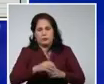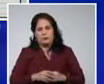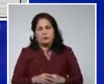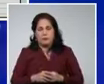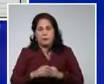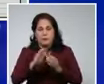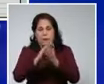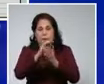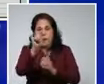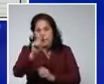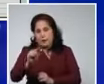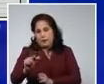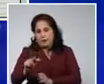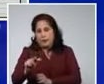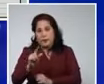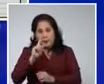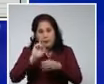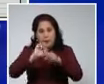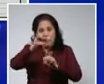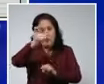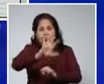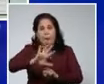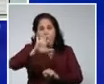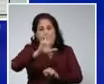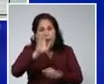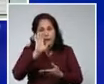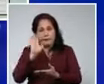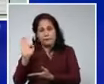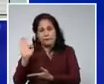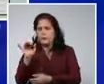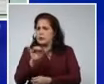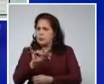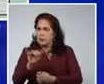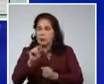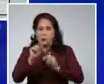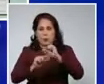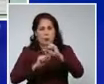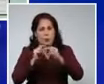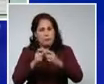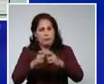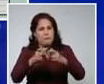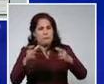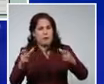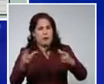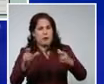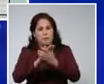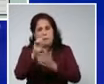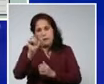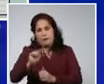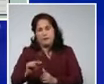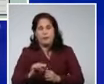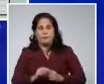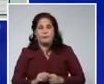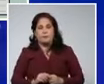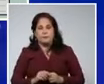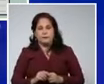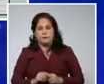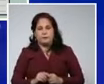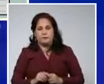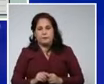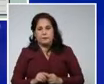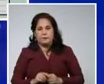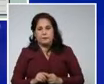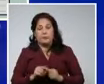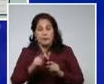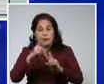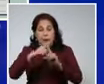Mayabeque, que ahí se puede ver en la curva cómo se ha ido incrementando el número de casos y con ellos la tasa